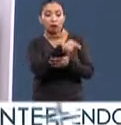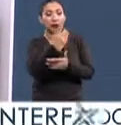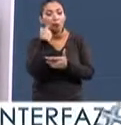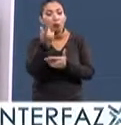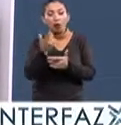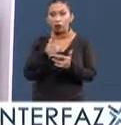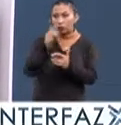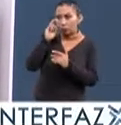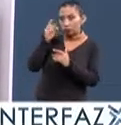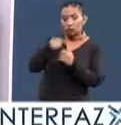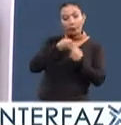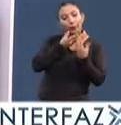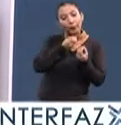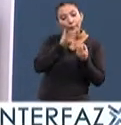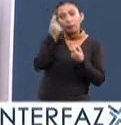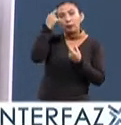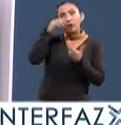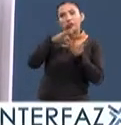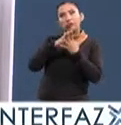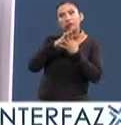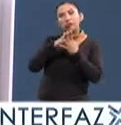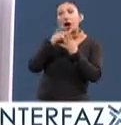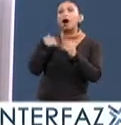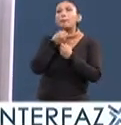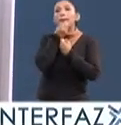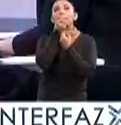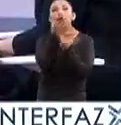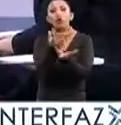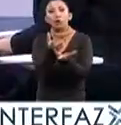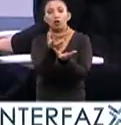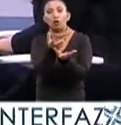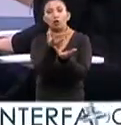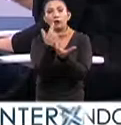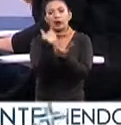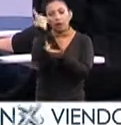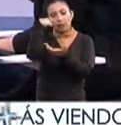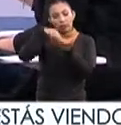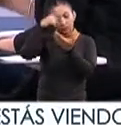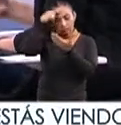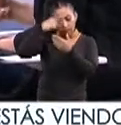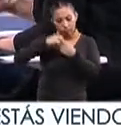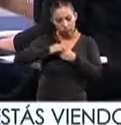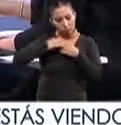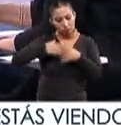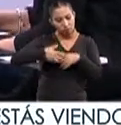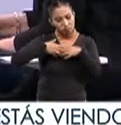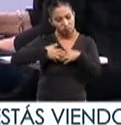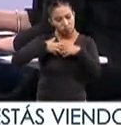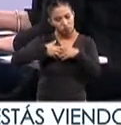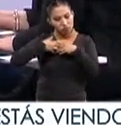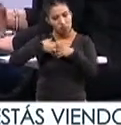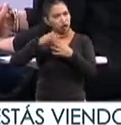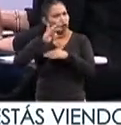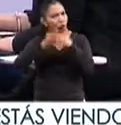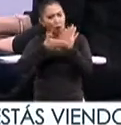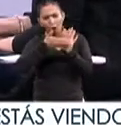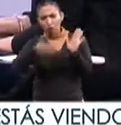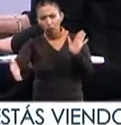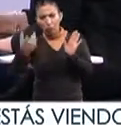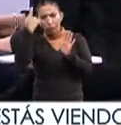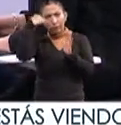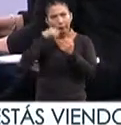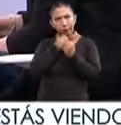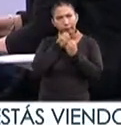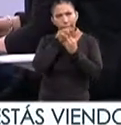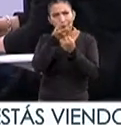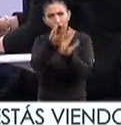cómo interpreta el lenguaje, Claro. cómo lo asimila dentro del cerebro, lo va integrando, etcétera, ¿no? La entrada y la